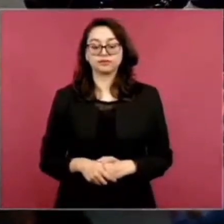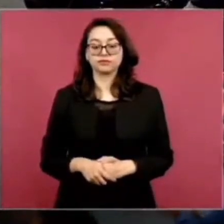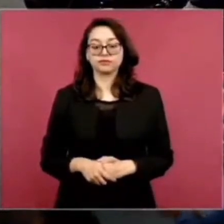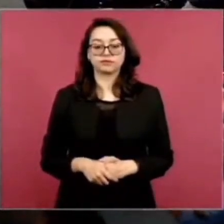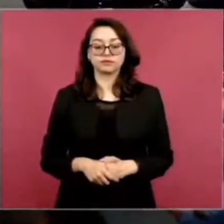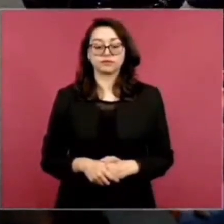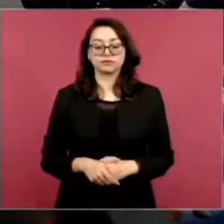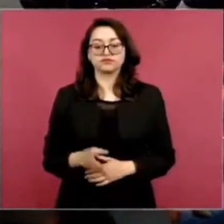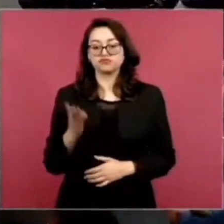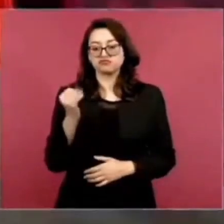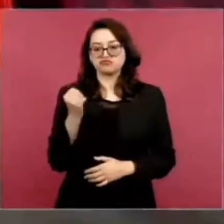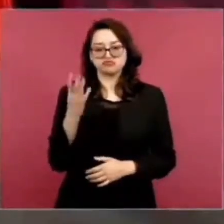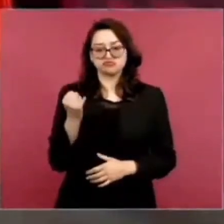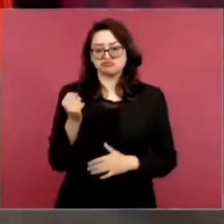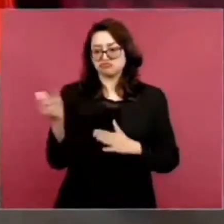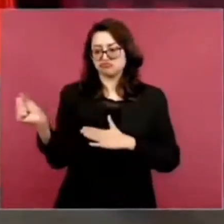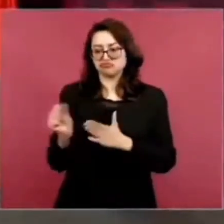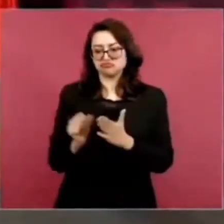Ya. Y